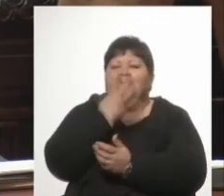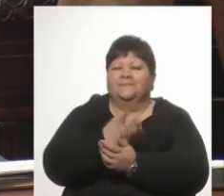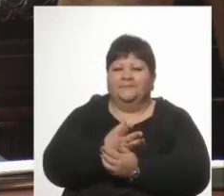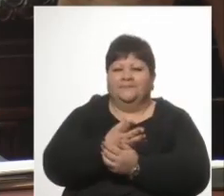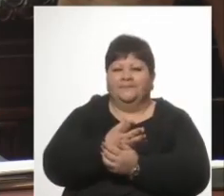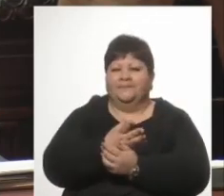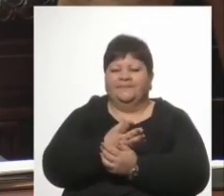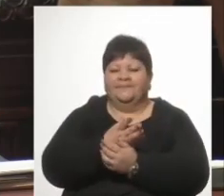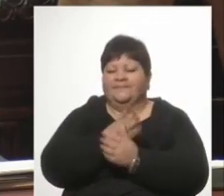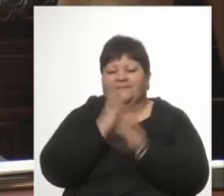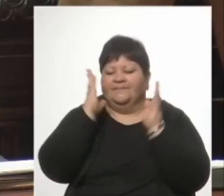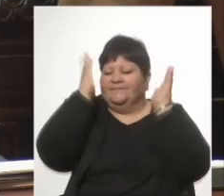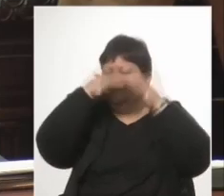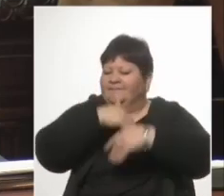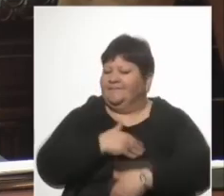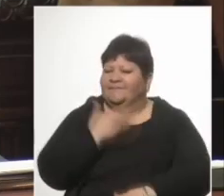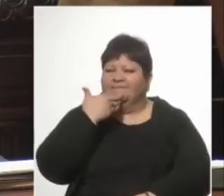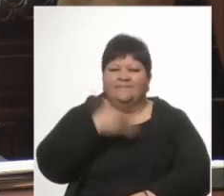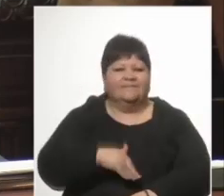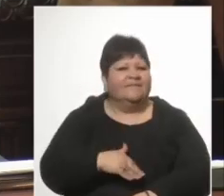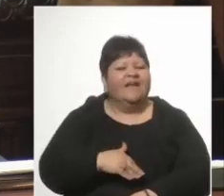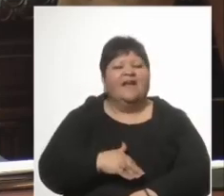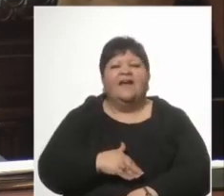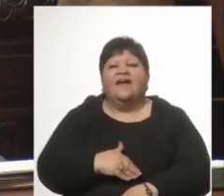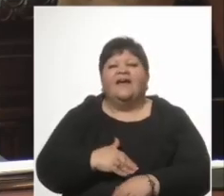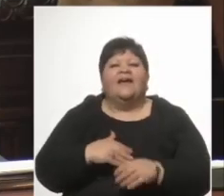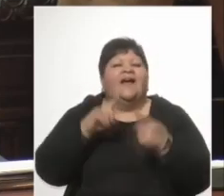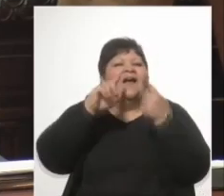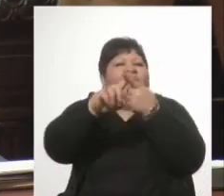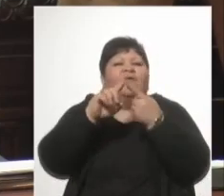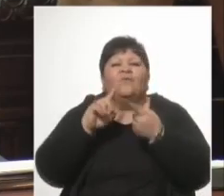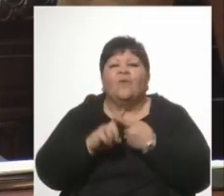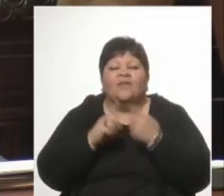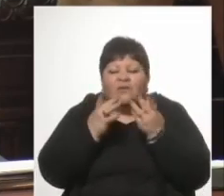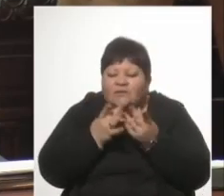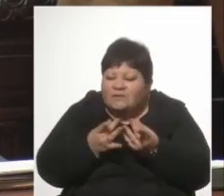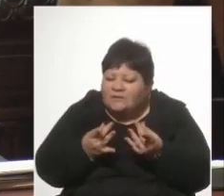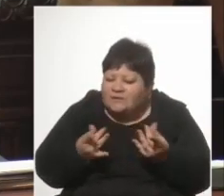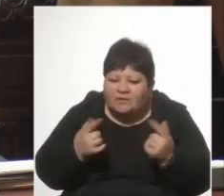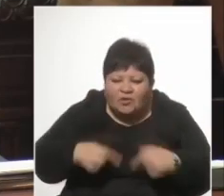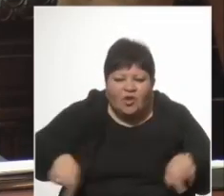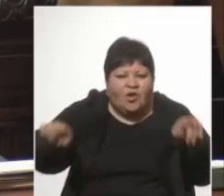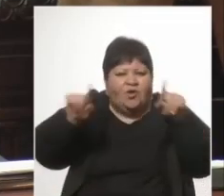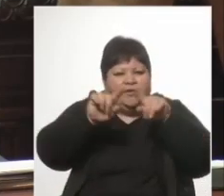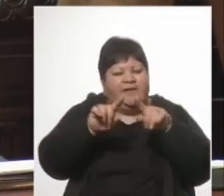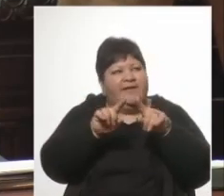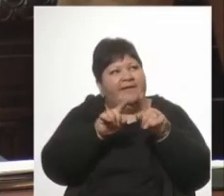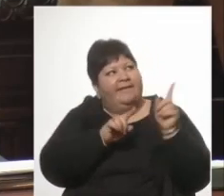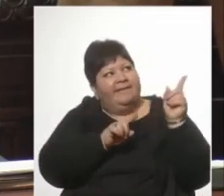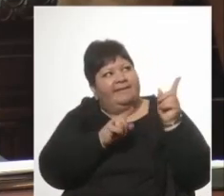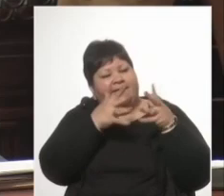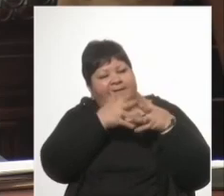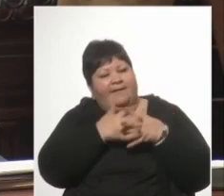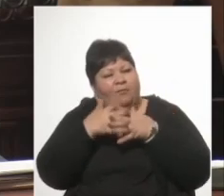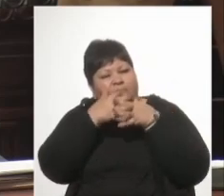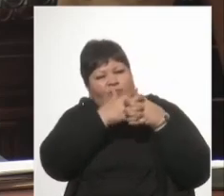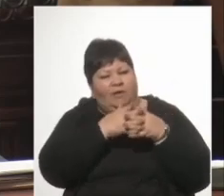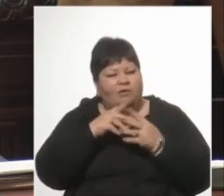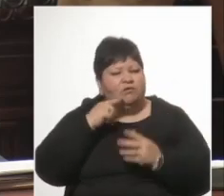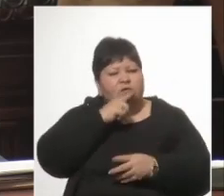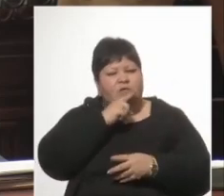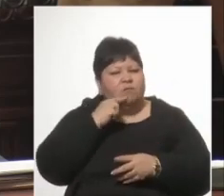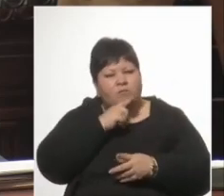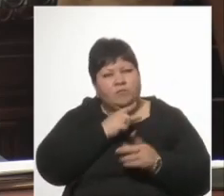incapaces de entender la entente, el acuerdo, la sintonía entre Washington y Moscú